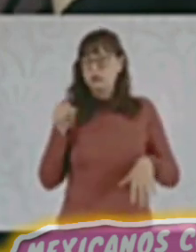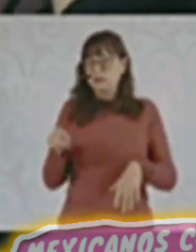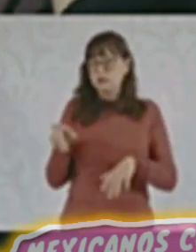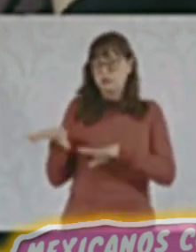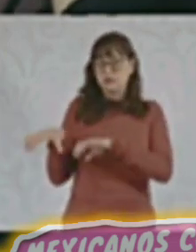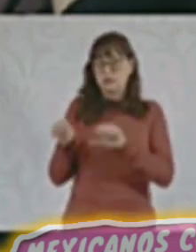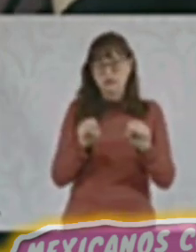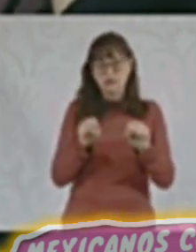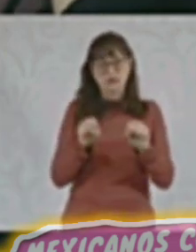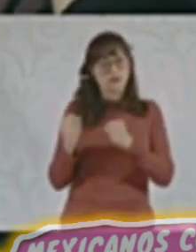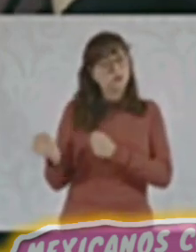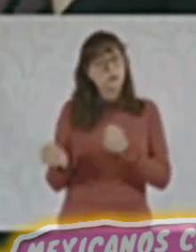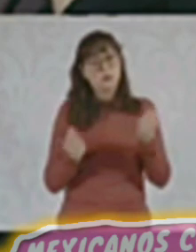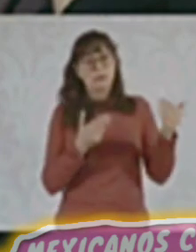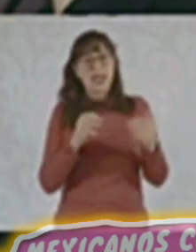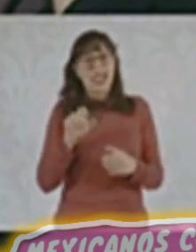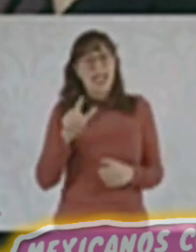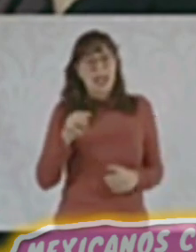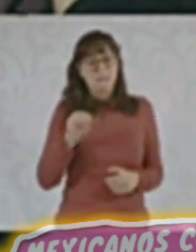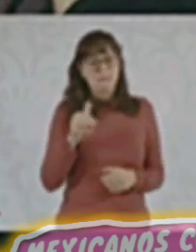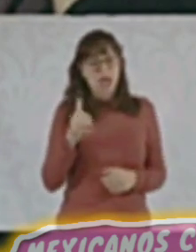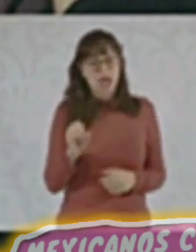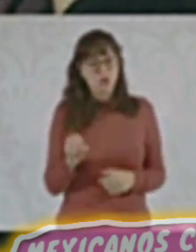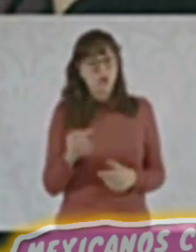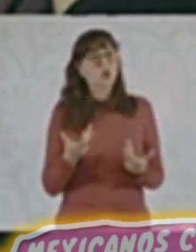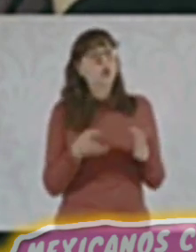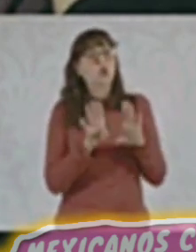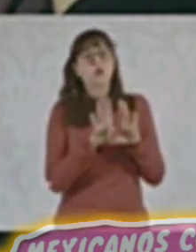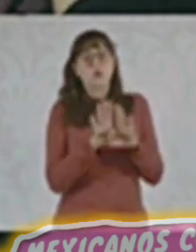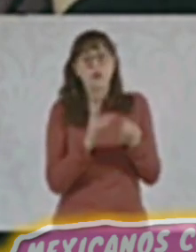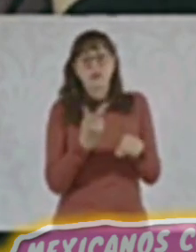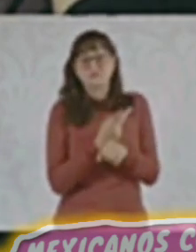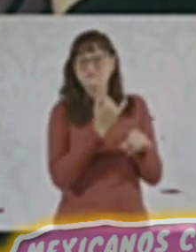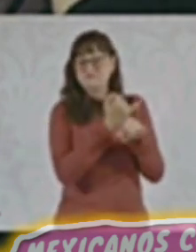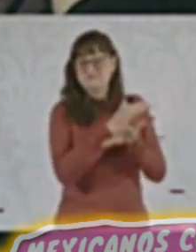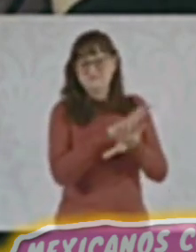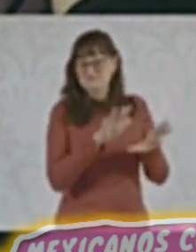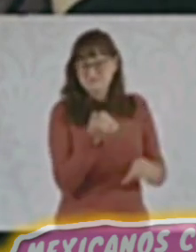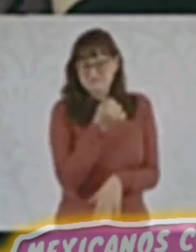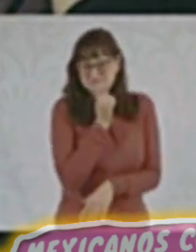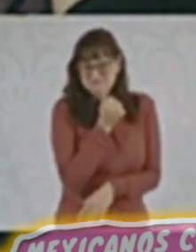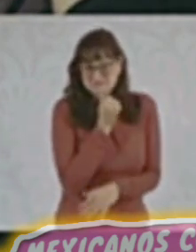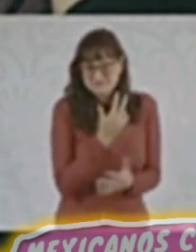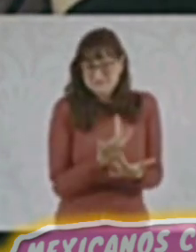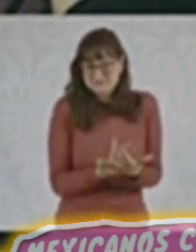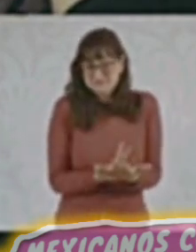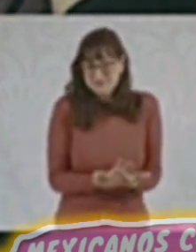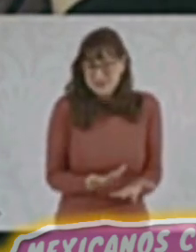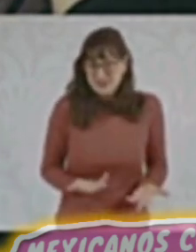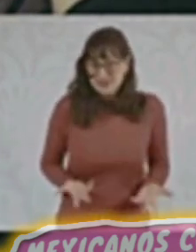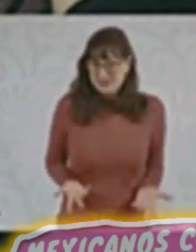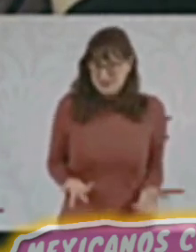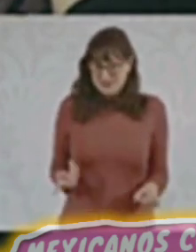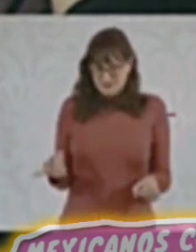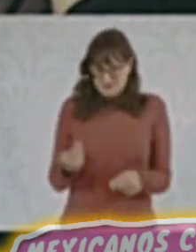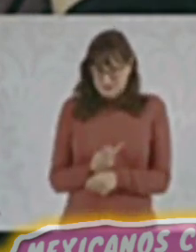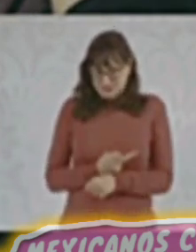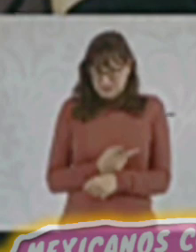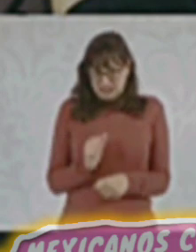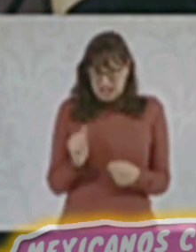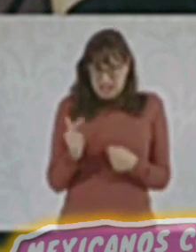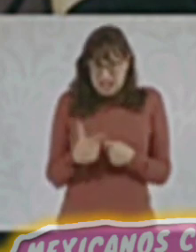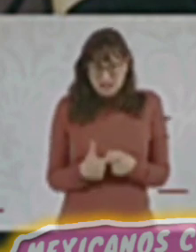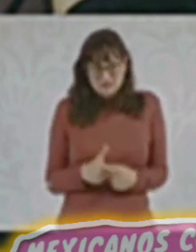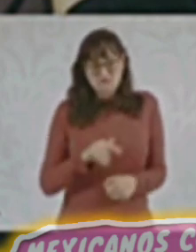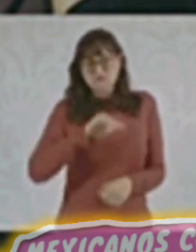la retención del Mayo Zambada y su traslado a Estados Unidos. ¿Ha habido ya alguna respuesta? ¿Se va a llevar a cabo